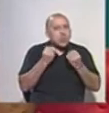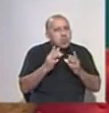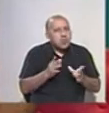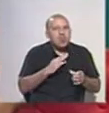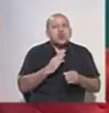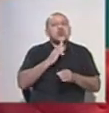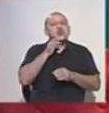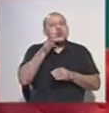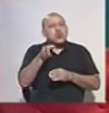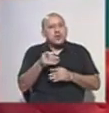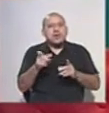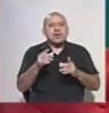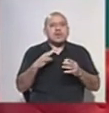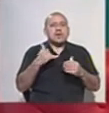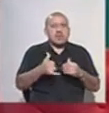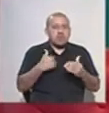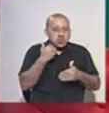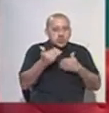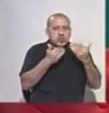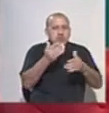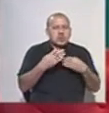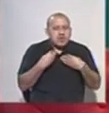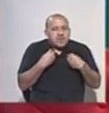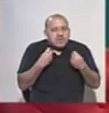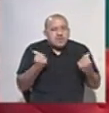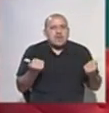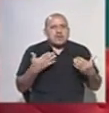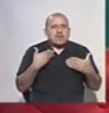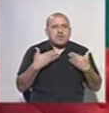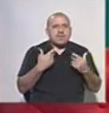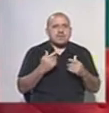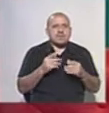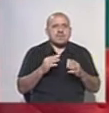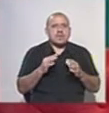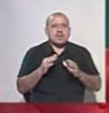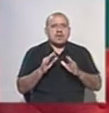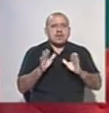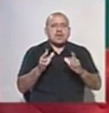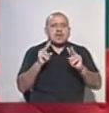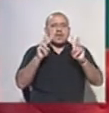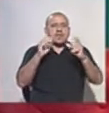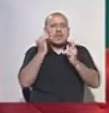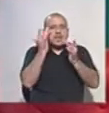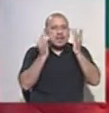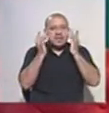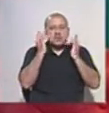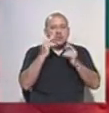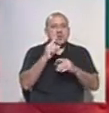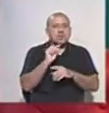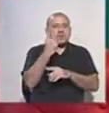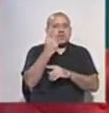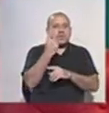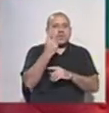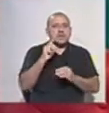y para poder tener un buen proceso y pasarla bien, disfrutarlo. Que lo artístico sea lo central y que si hay alguien